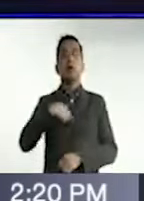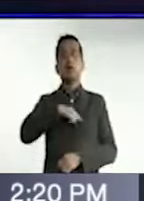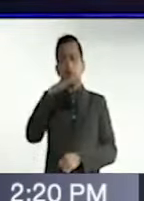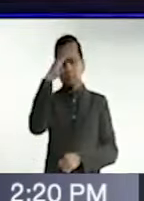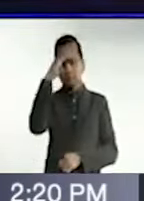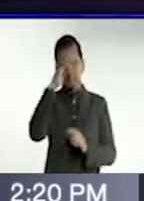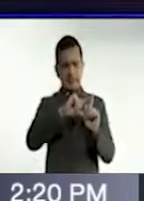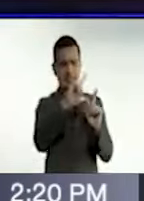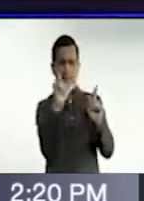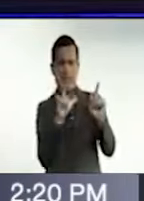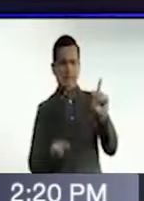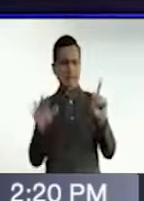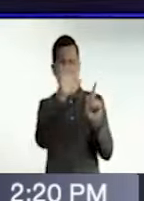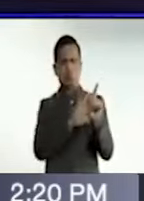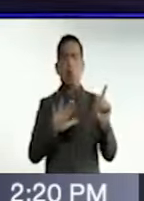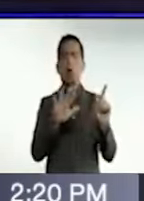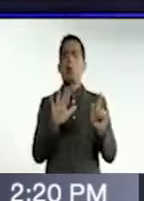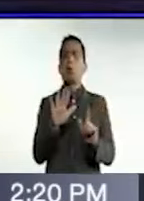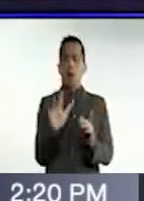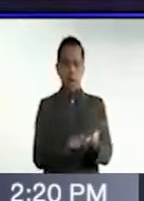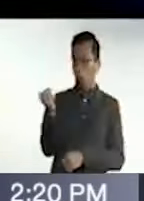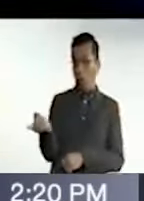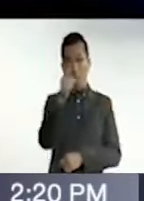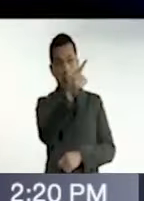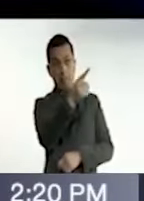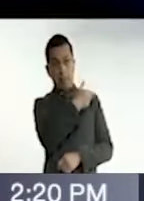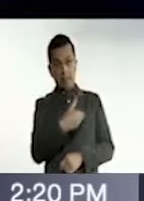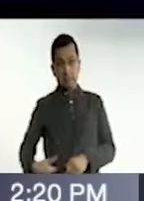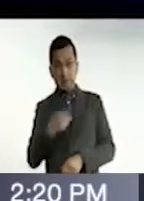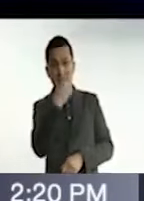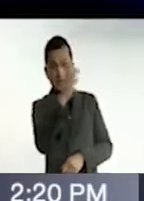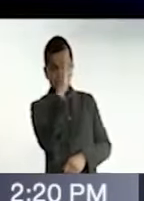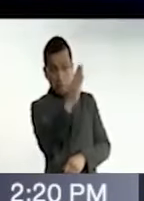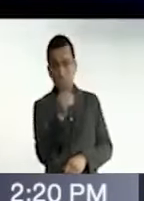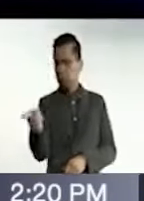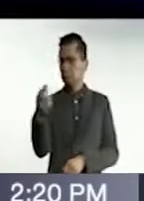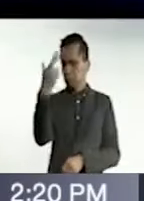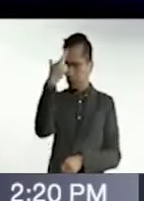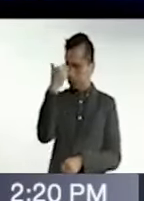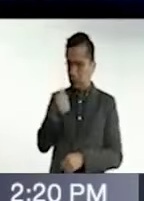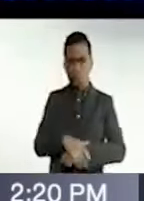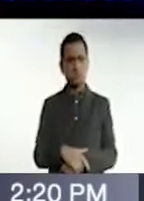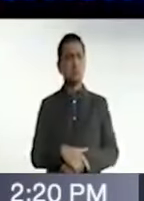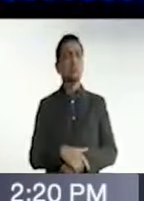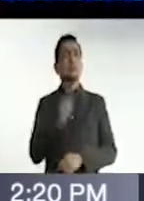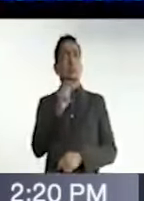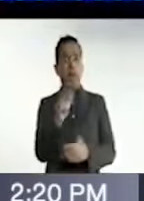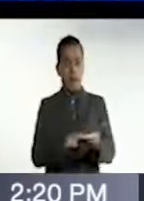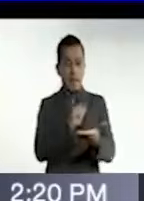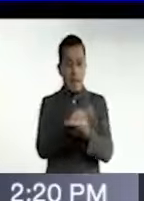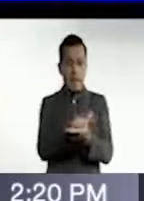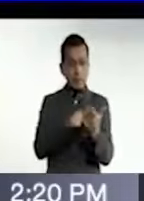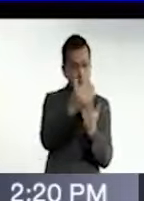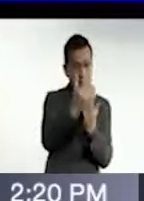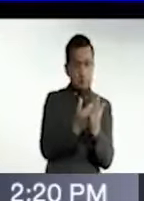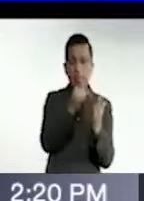que jamás debe regresar al país, y hoy desgraciadamente Morena lo está haciendo. Entonces, fíjate la ironía, resulta ser que una